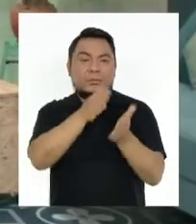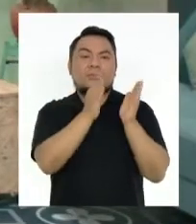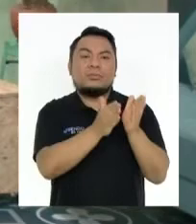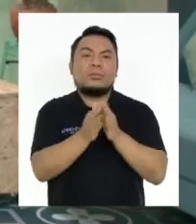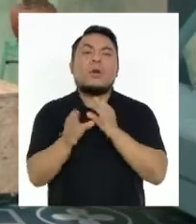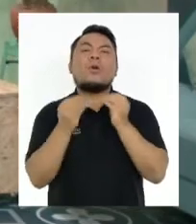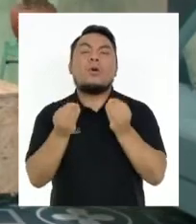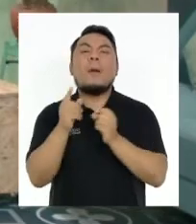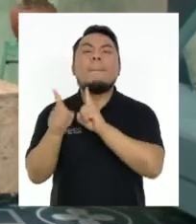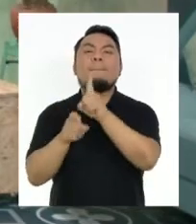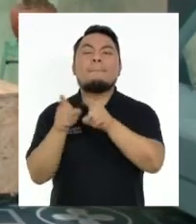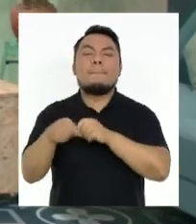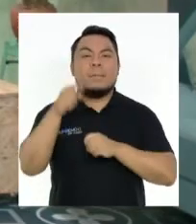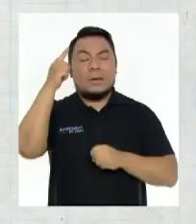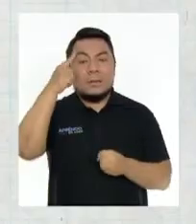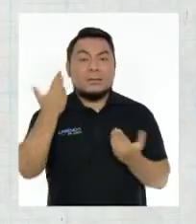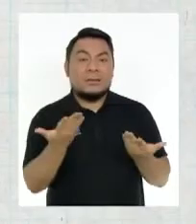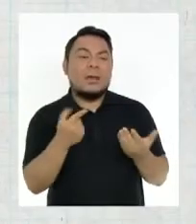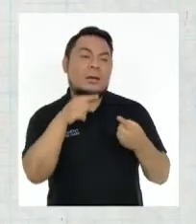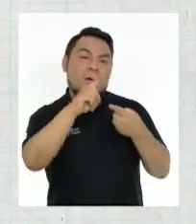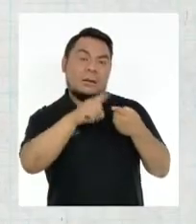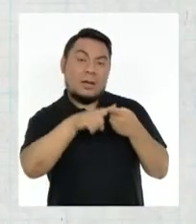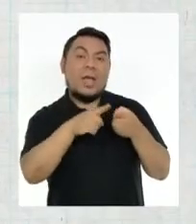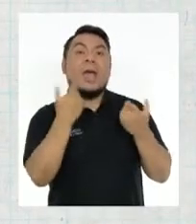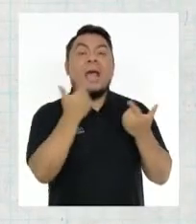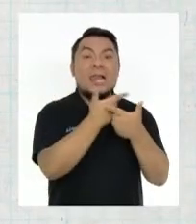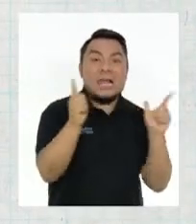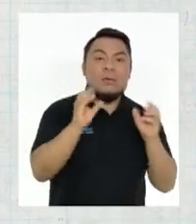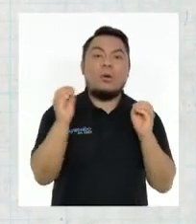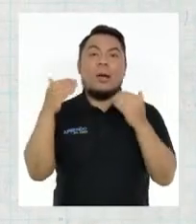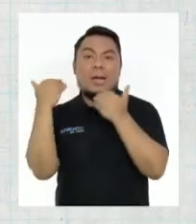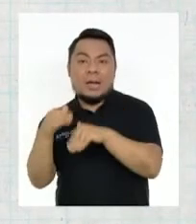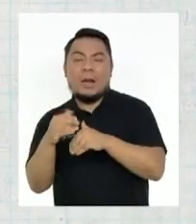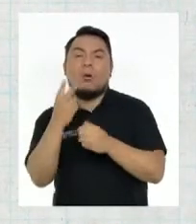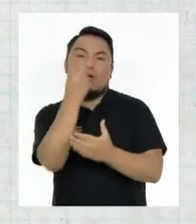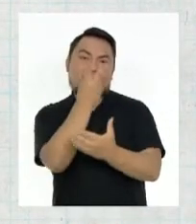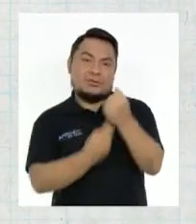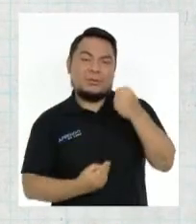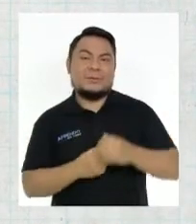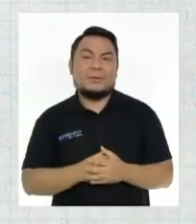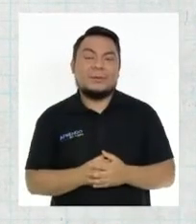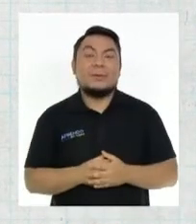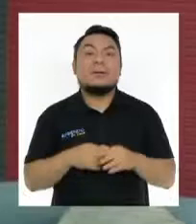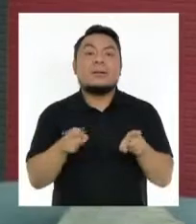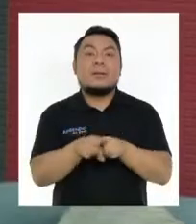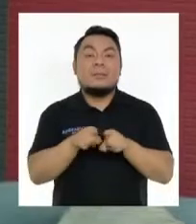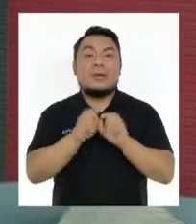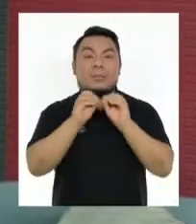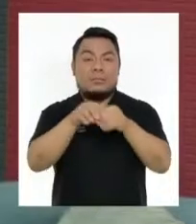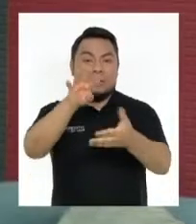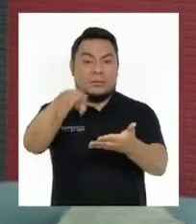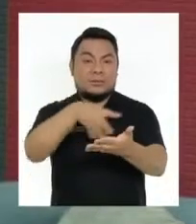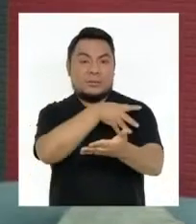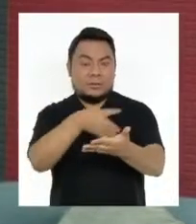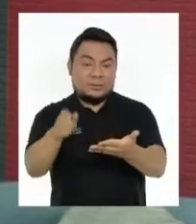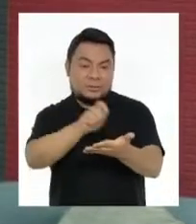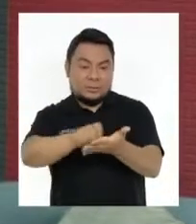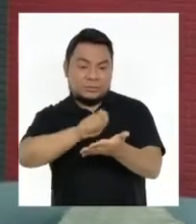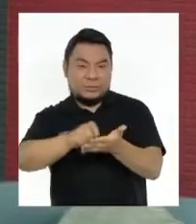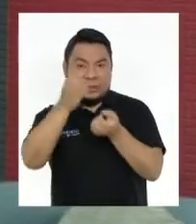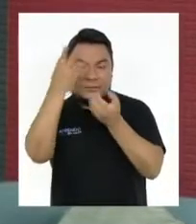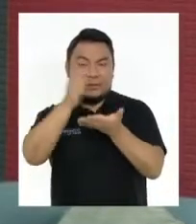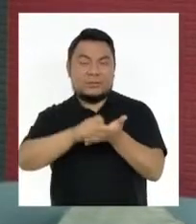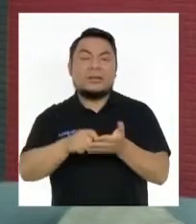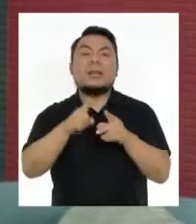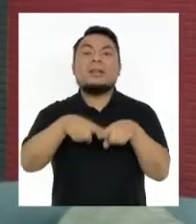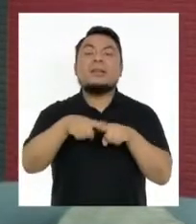tipos de preguntas que constituyen el cuestionario: abiertas, cerradas y mixtas. Elaboramos tablas de frecuencias y gráficos estadísticos